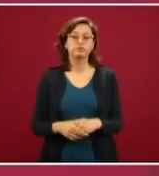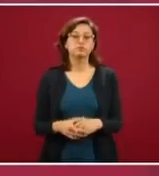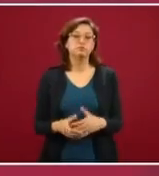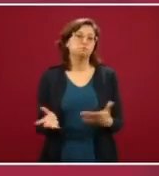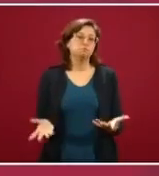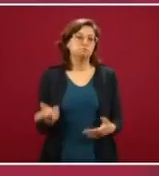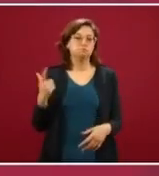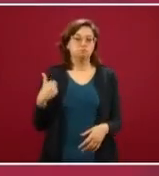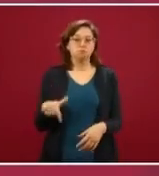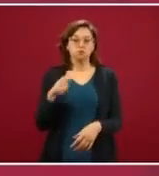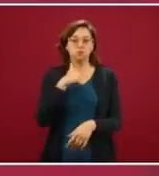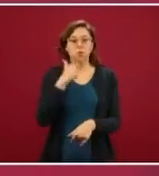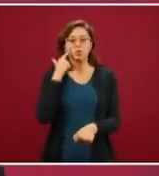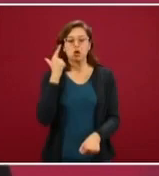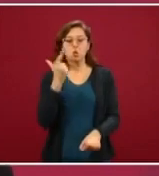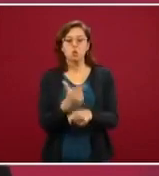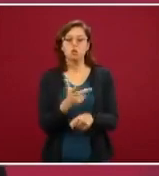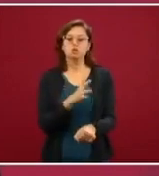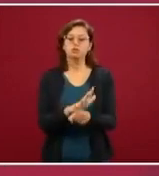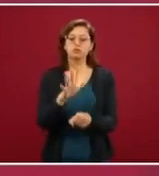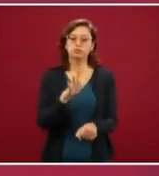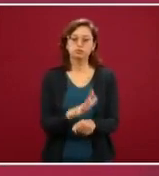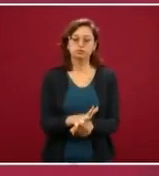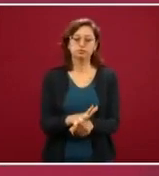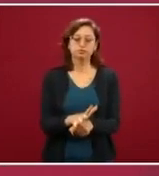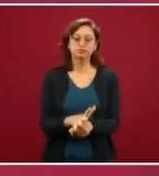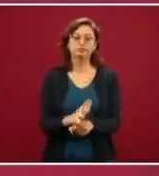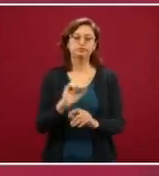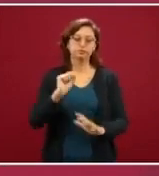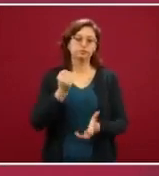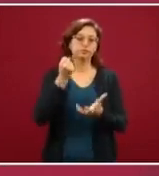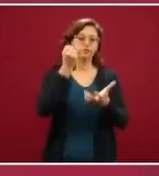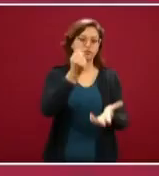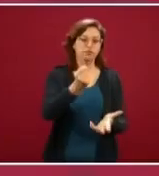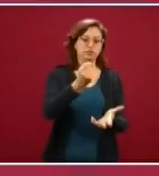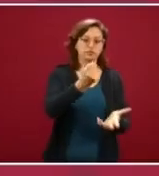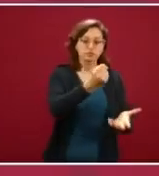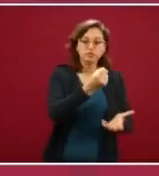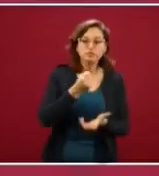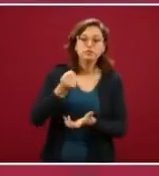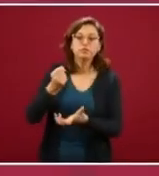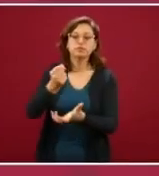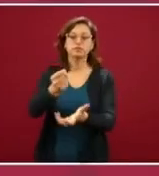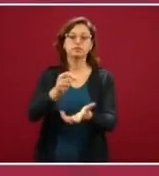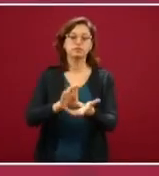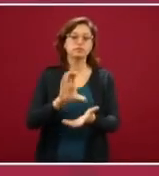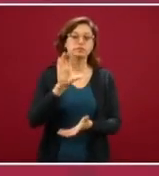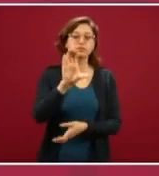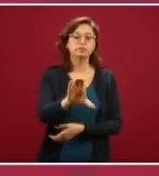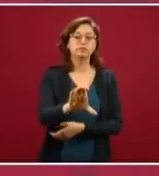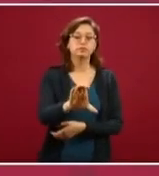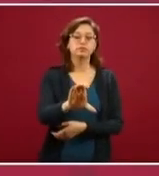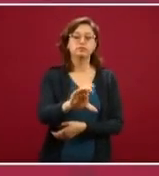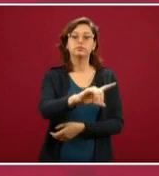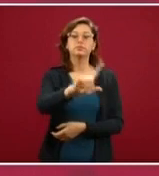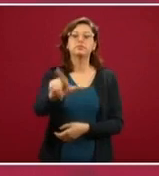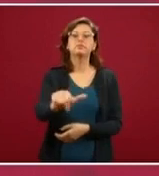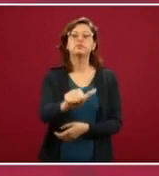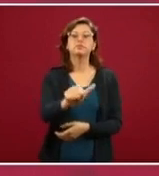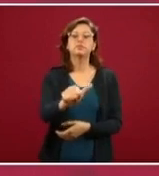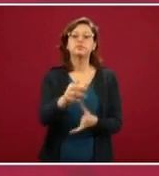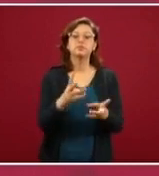notado? Que se transfieren esos fondos, ¿sí?, y son